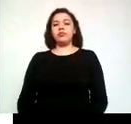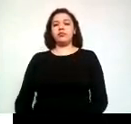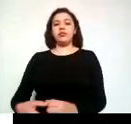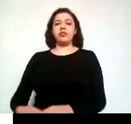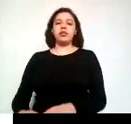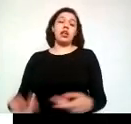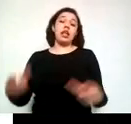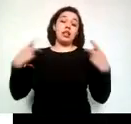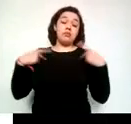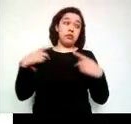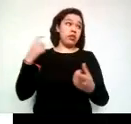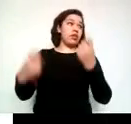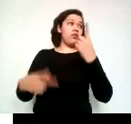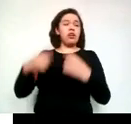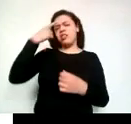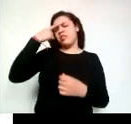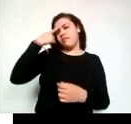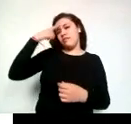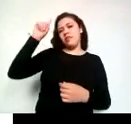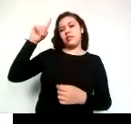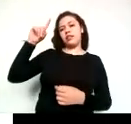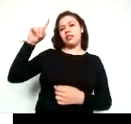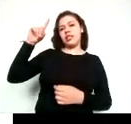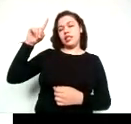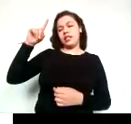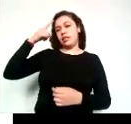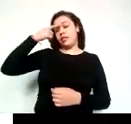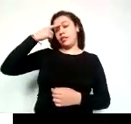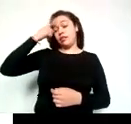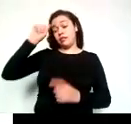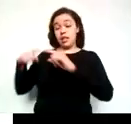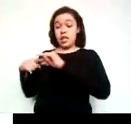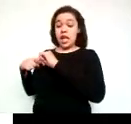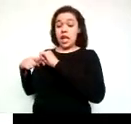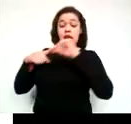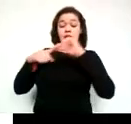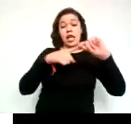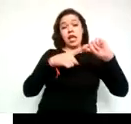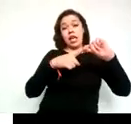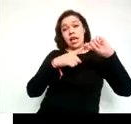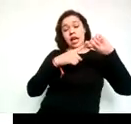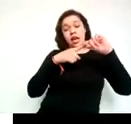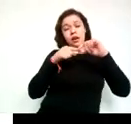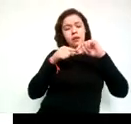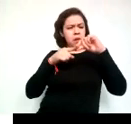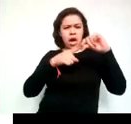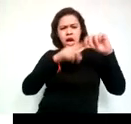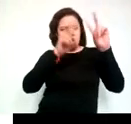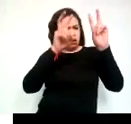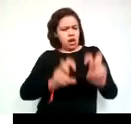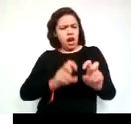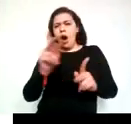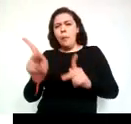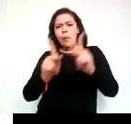ha sido sencillo bajar. Las guías de referencia son completamente públicas,